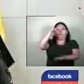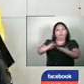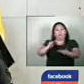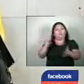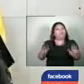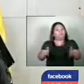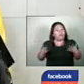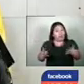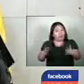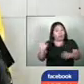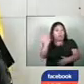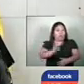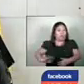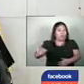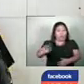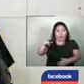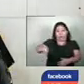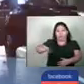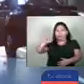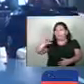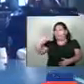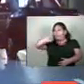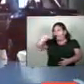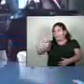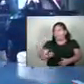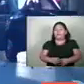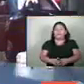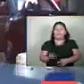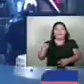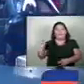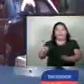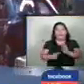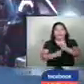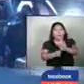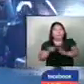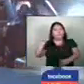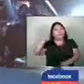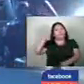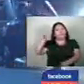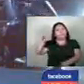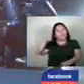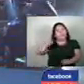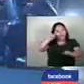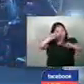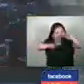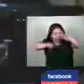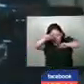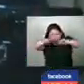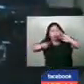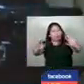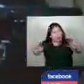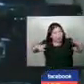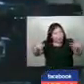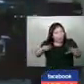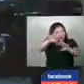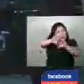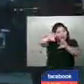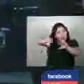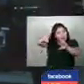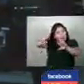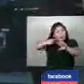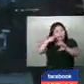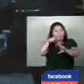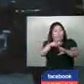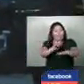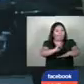superior al 3.4 por ciento. Para el titular del BMT, las variaciones en las estadísticas se deben a la